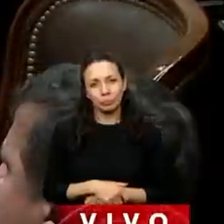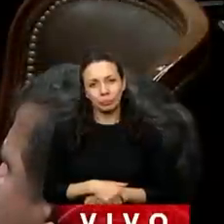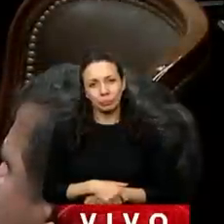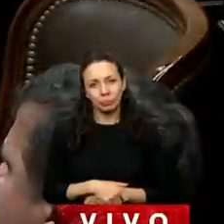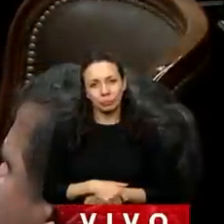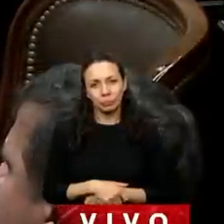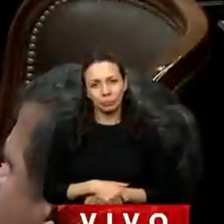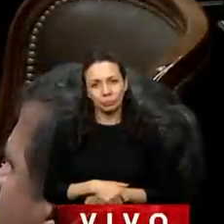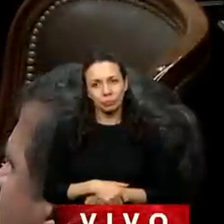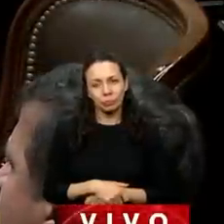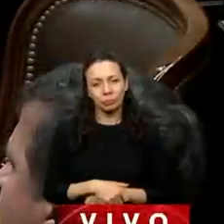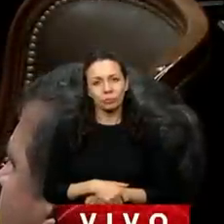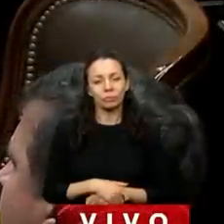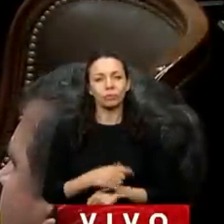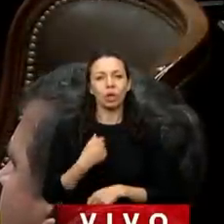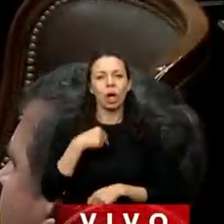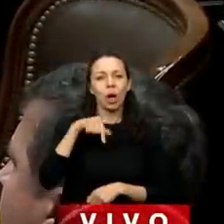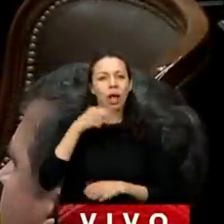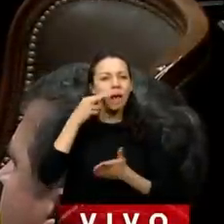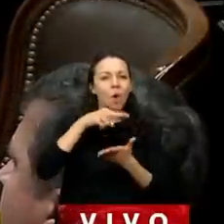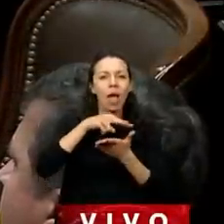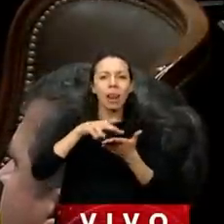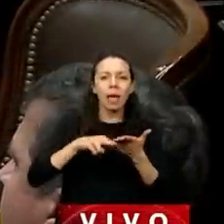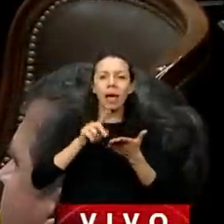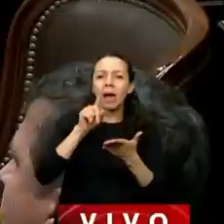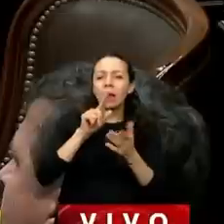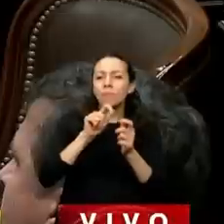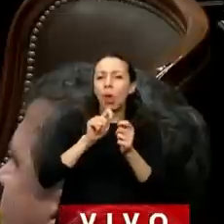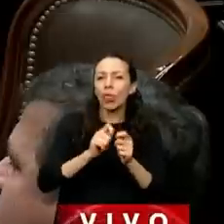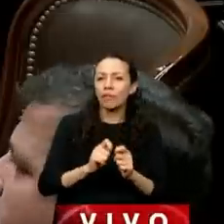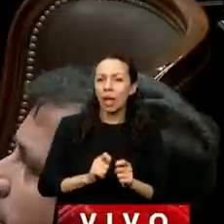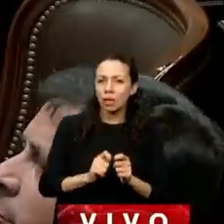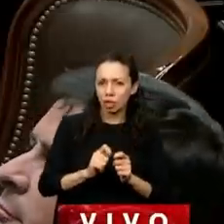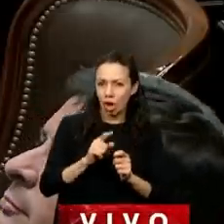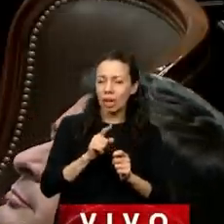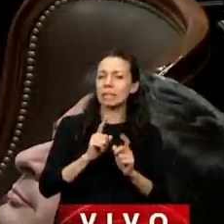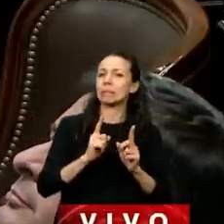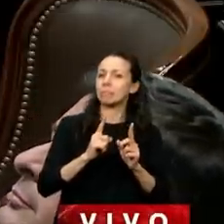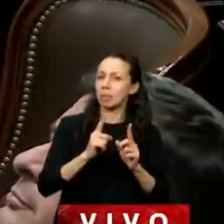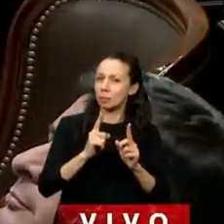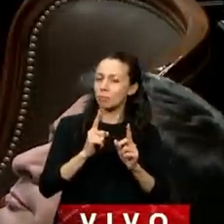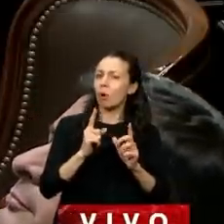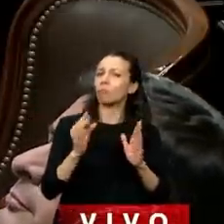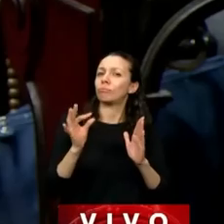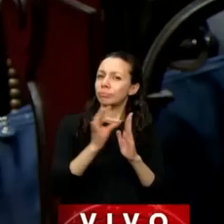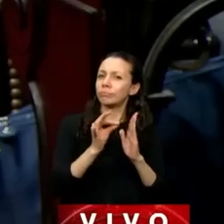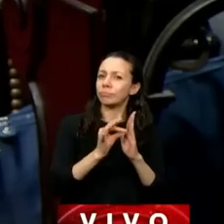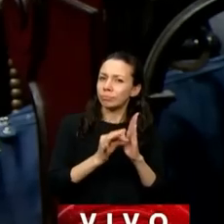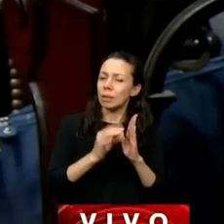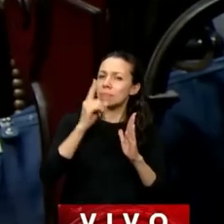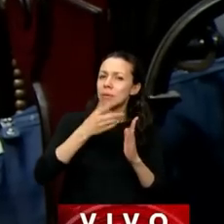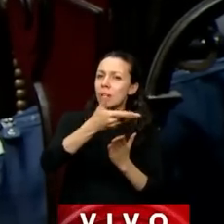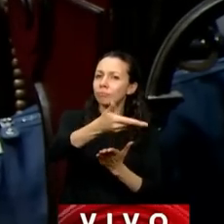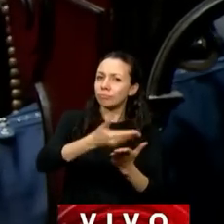Voy a dar lectura a algunas de las modificaciones que conformarían entonces la versión